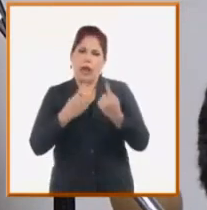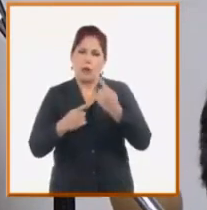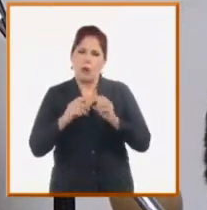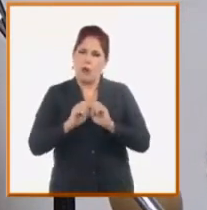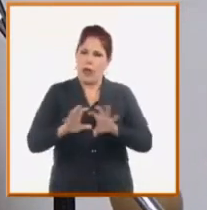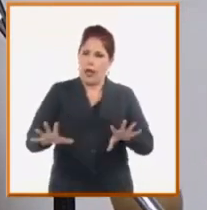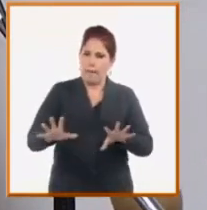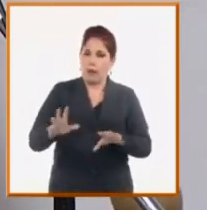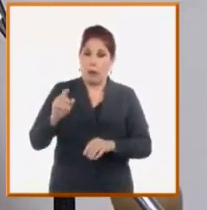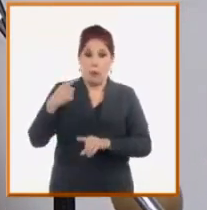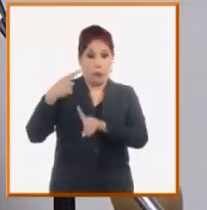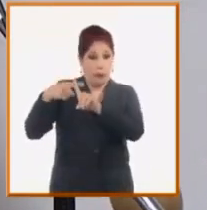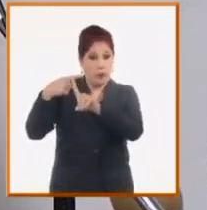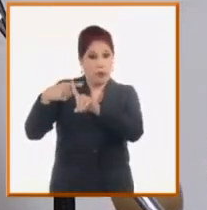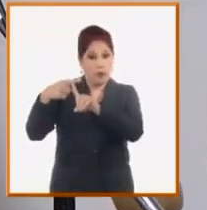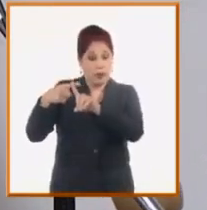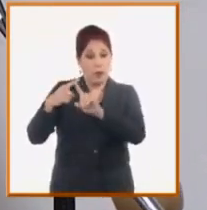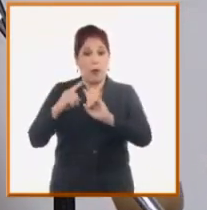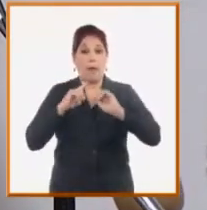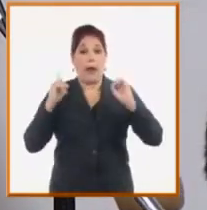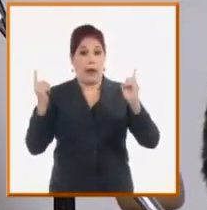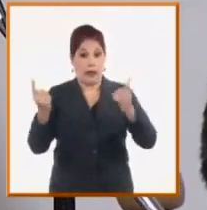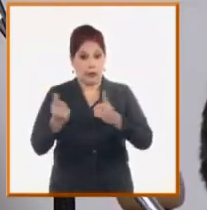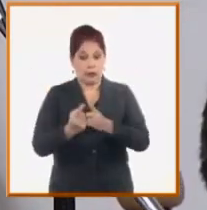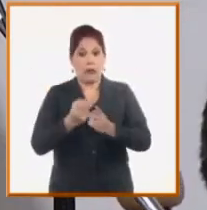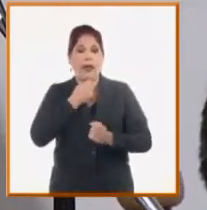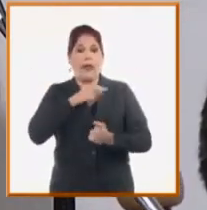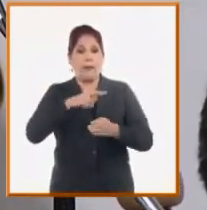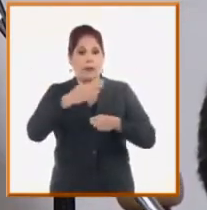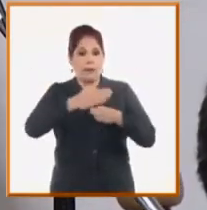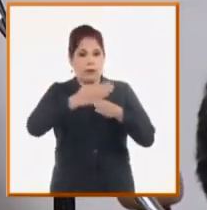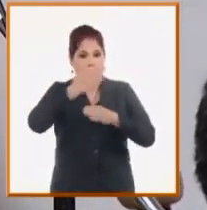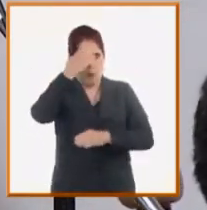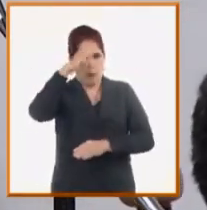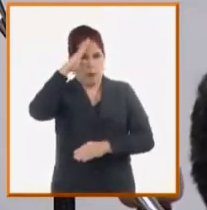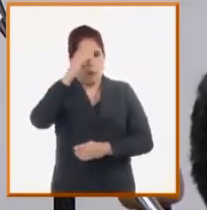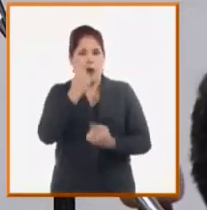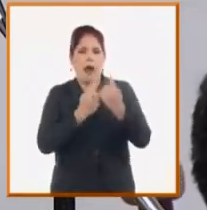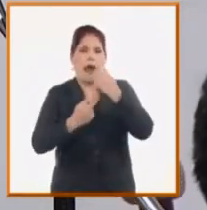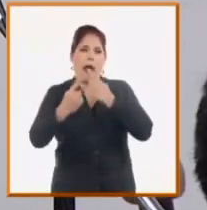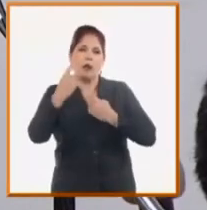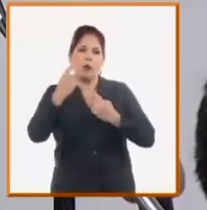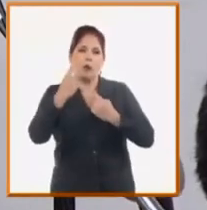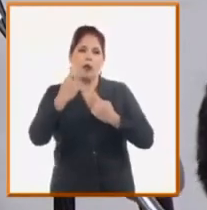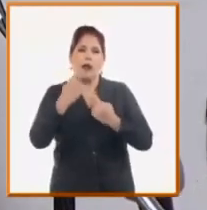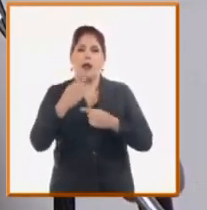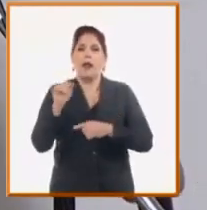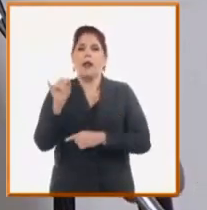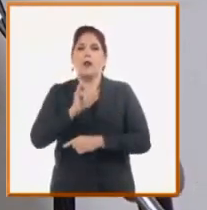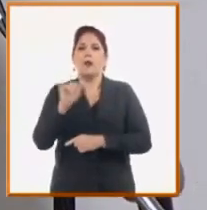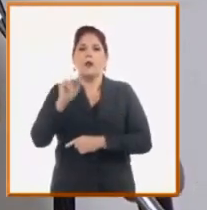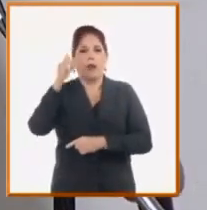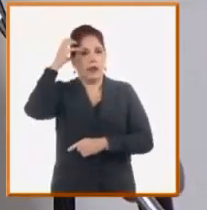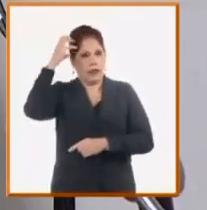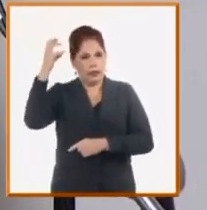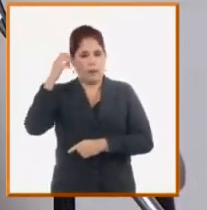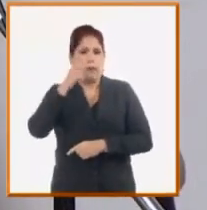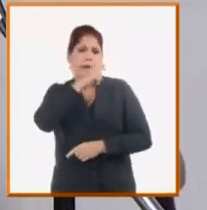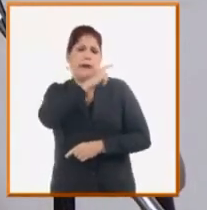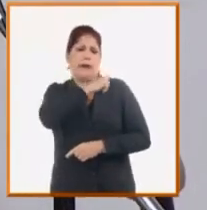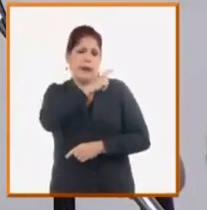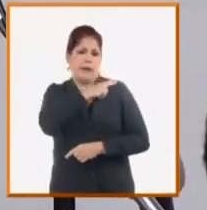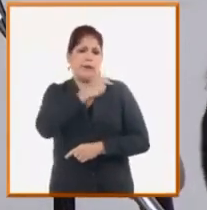muy positivos y dignos de generalizar en nuestra propia provincia, con algunos actores no estatales, en este caso directivos